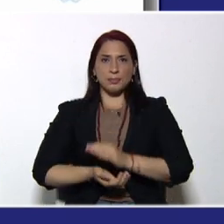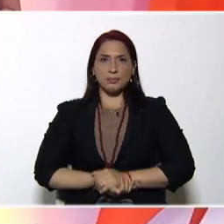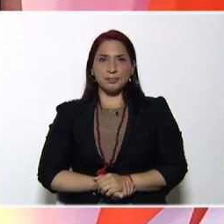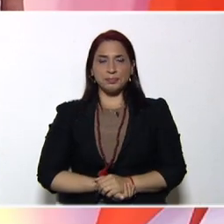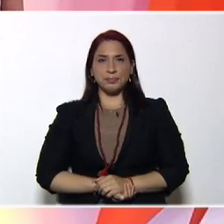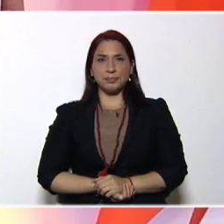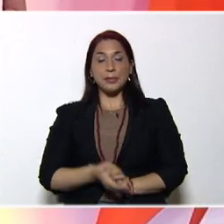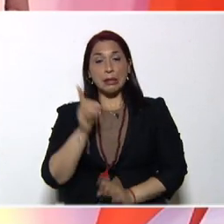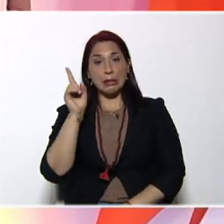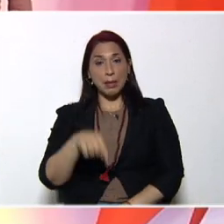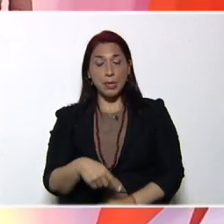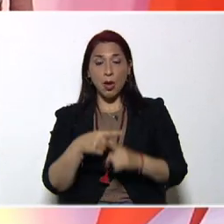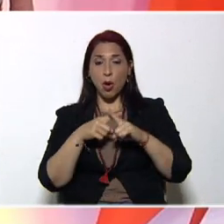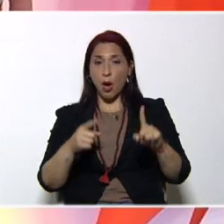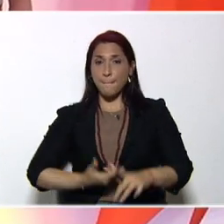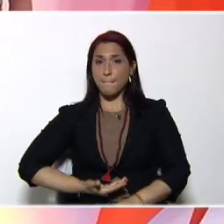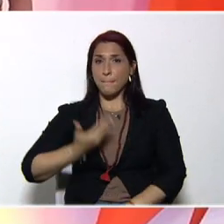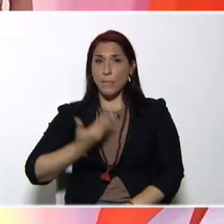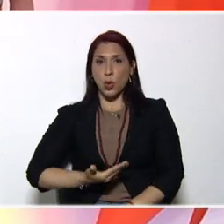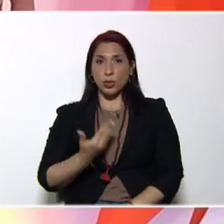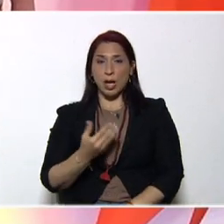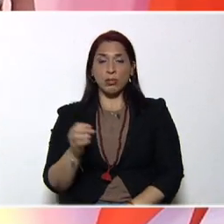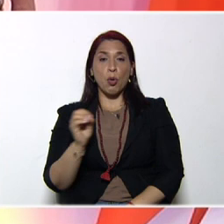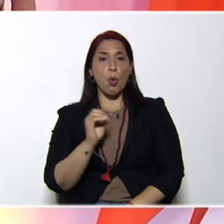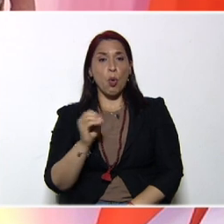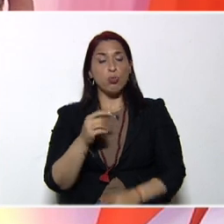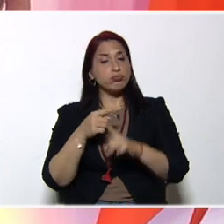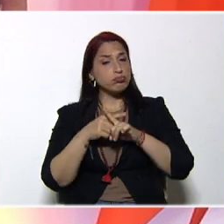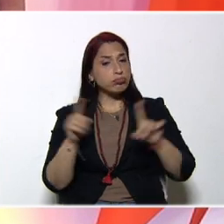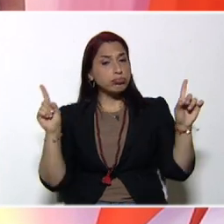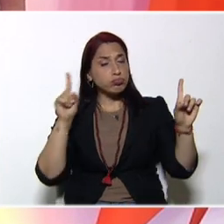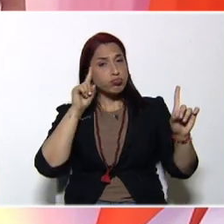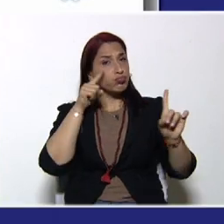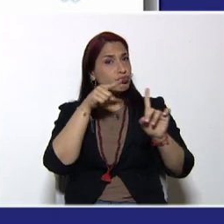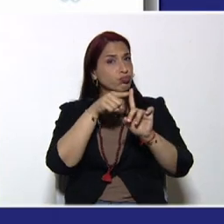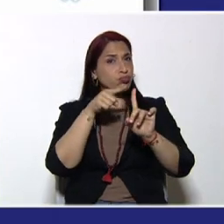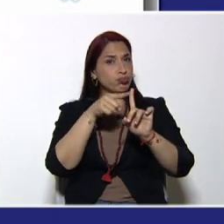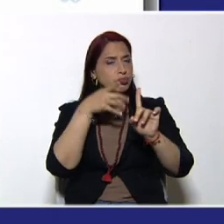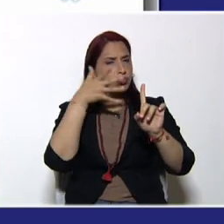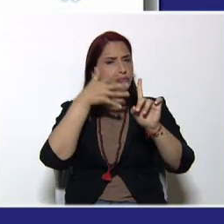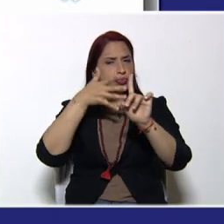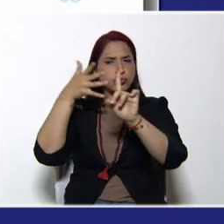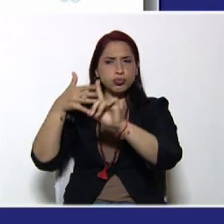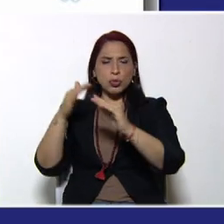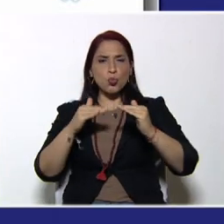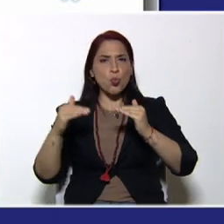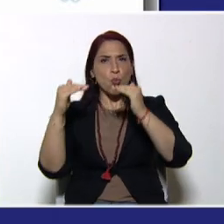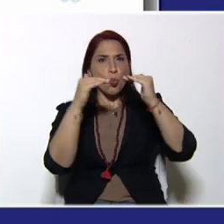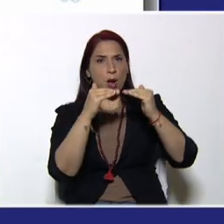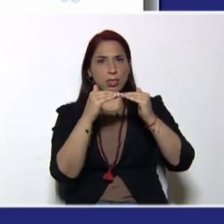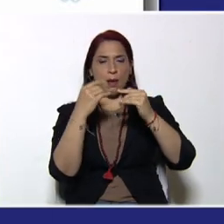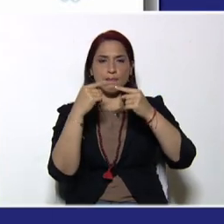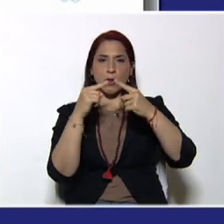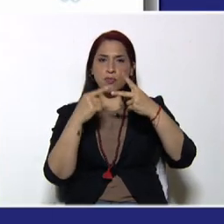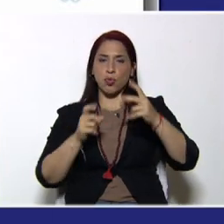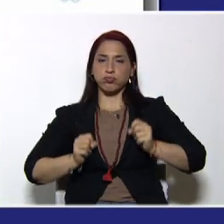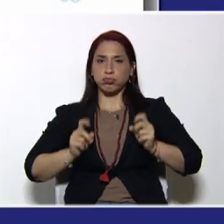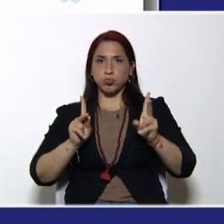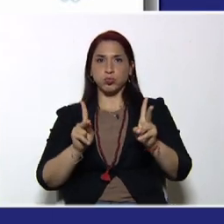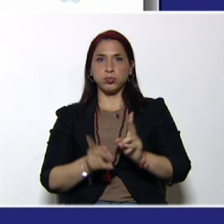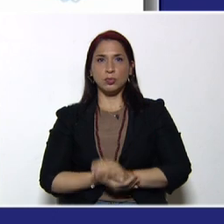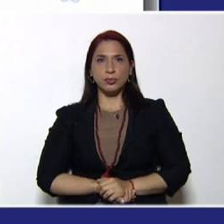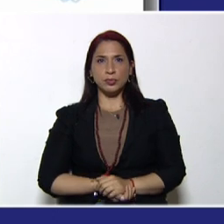También otro aspecto importante o otro de los objetivos es formarlos en igualdad de condiciones y